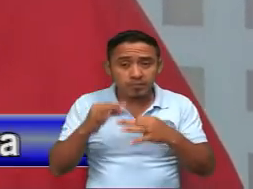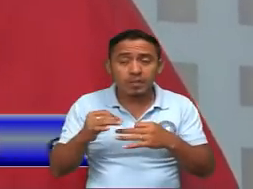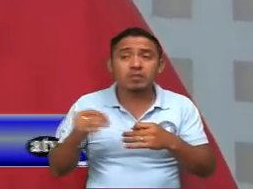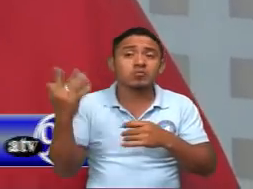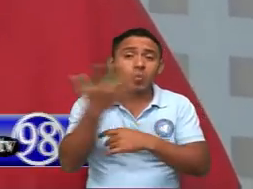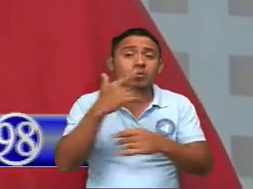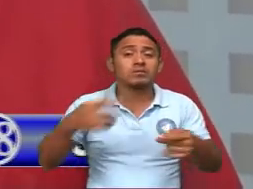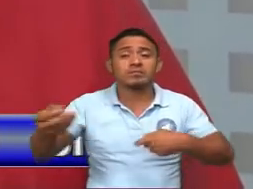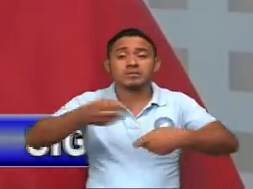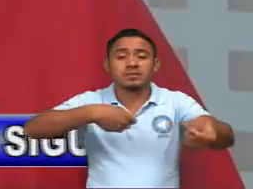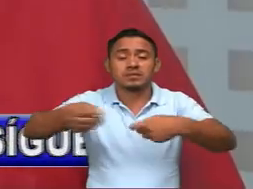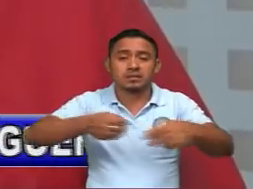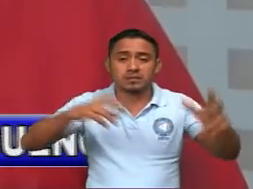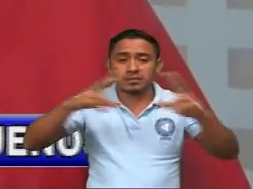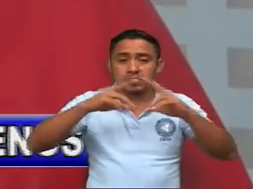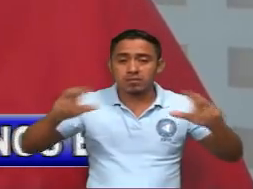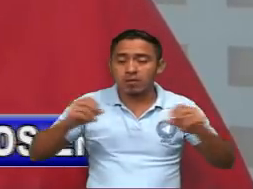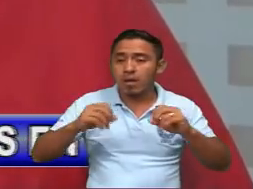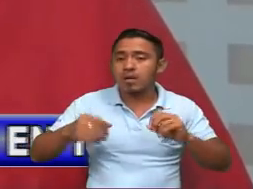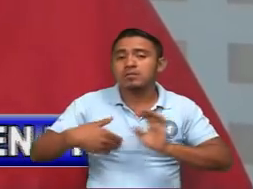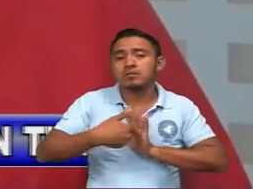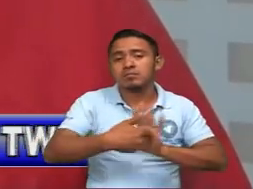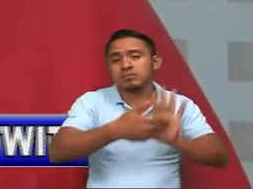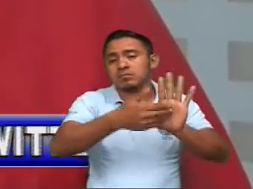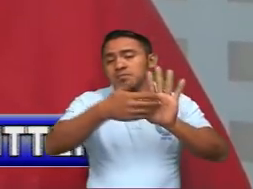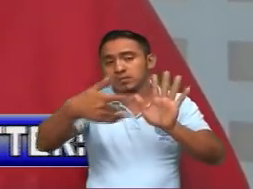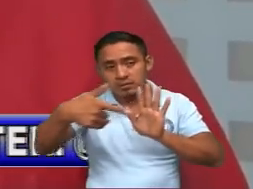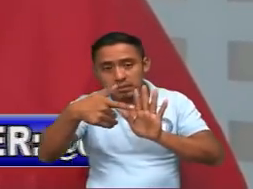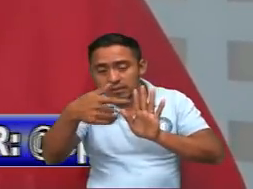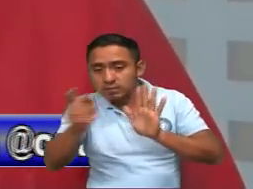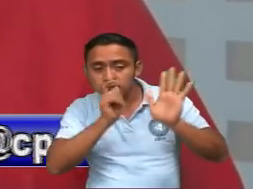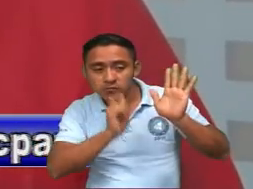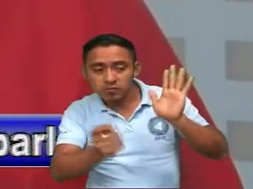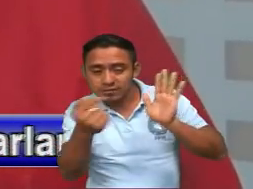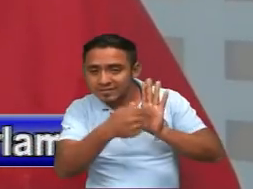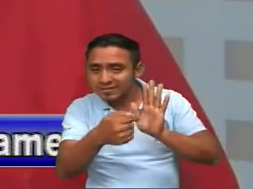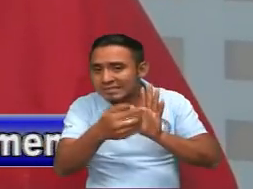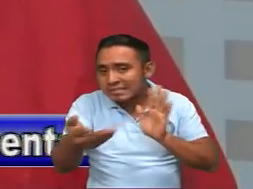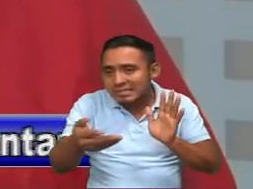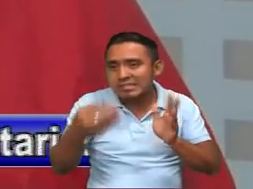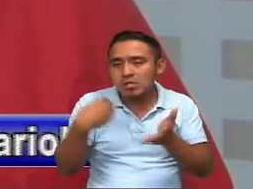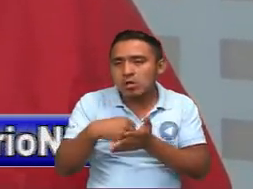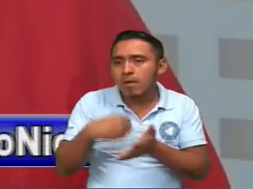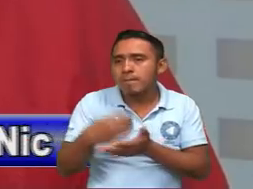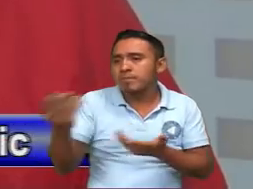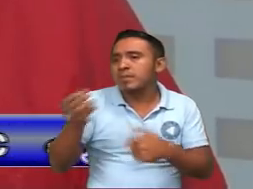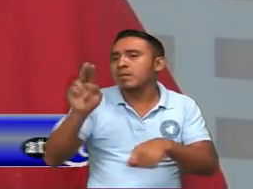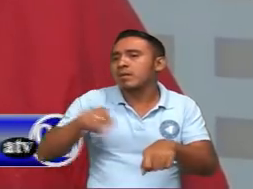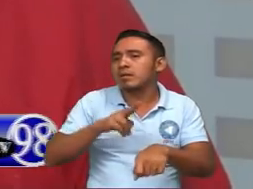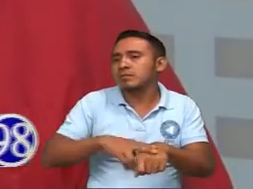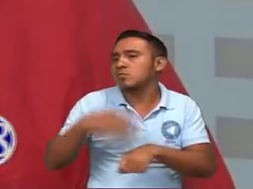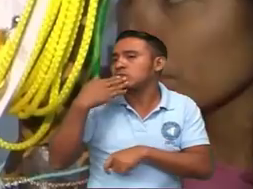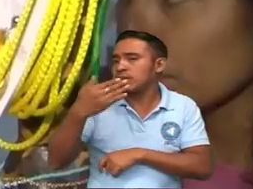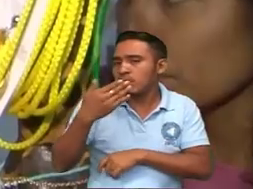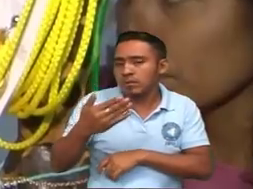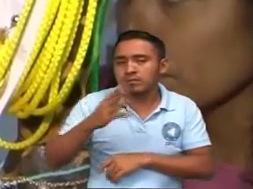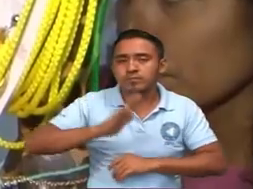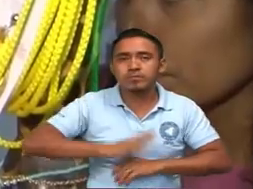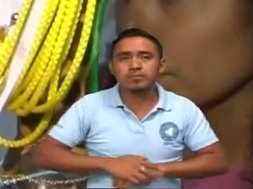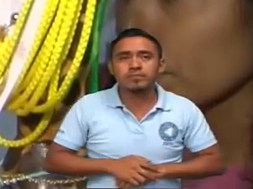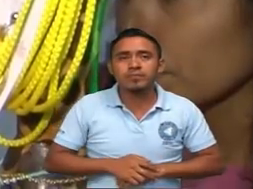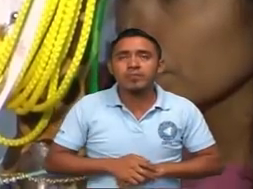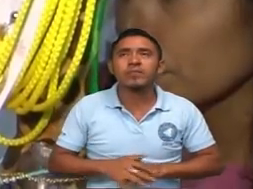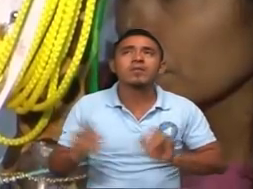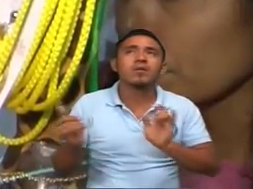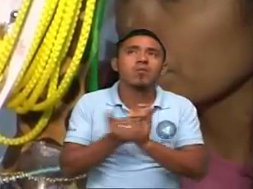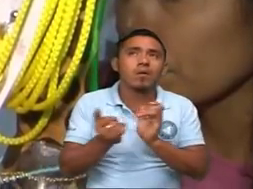Nicaragua y ofrecer nuestros productos y que degusten productos nacionales y de buena calidad, pues.